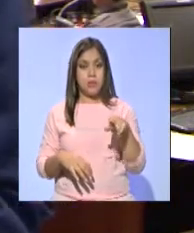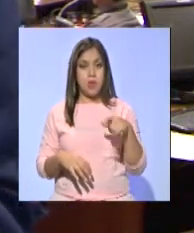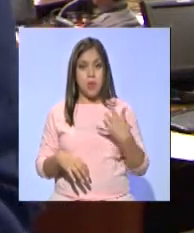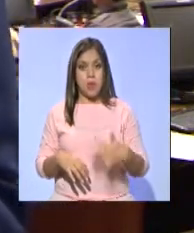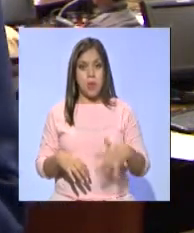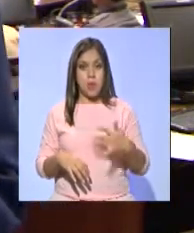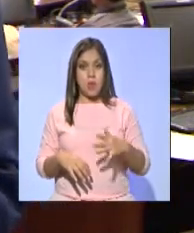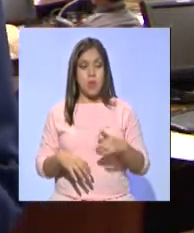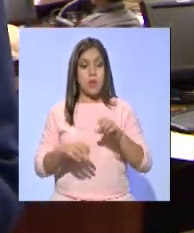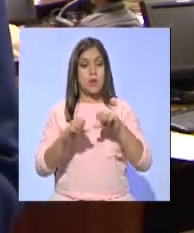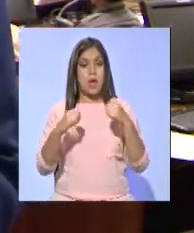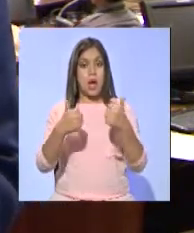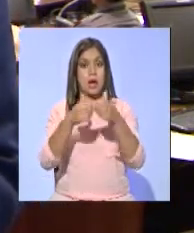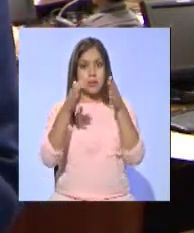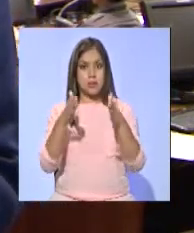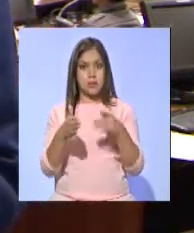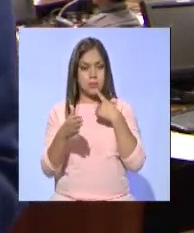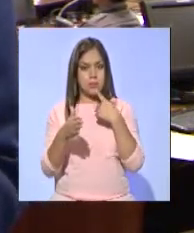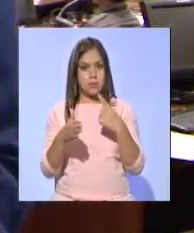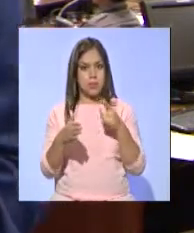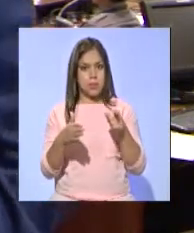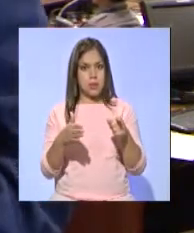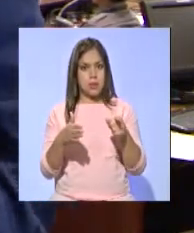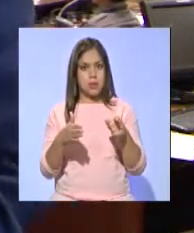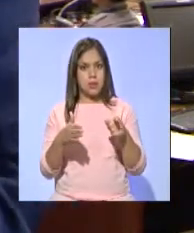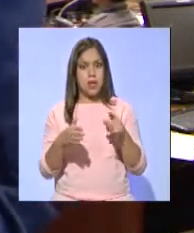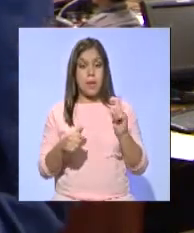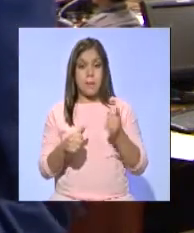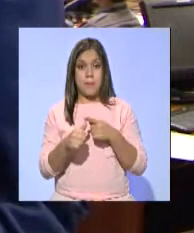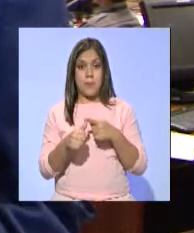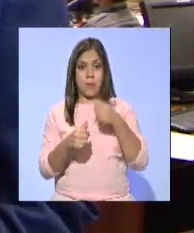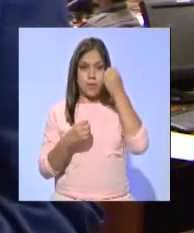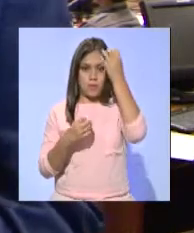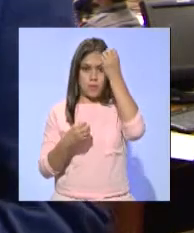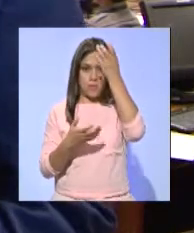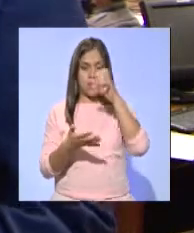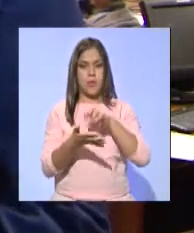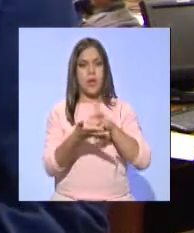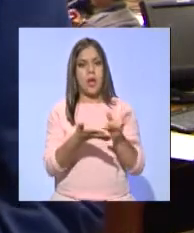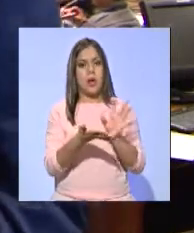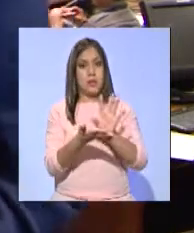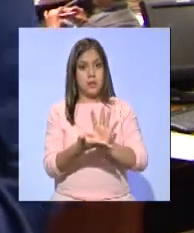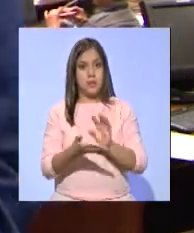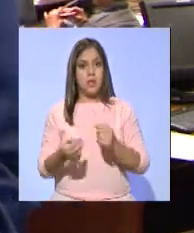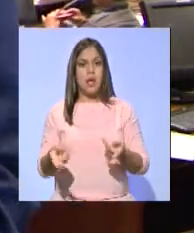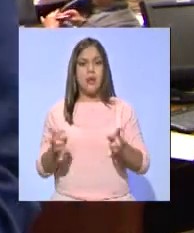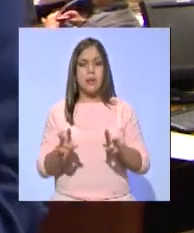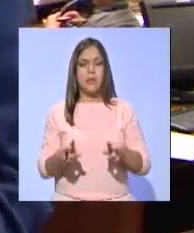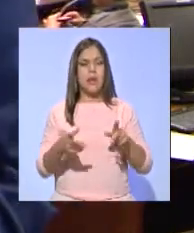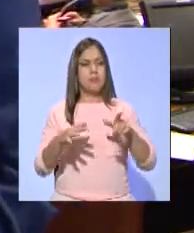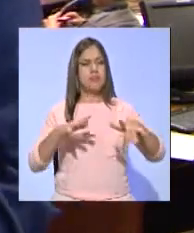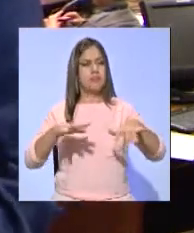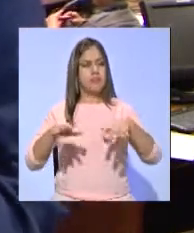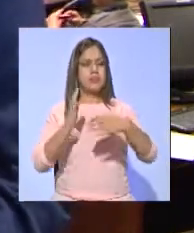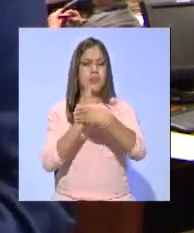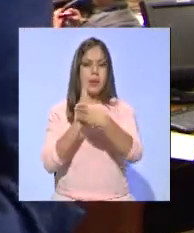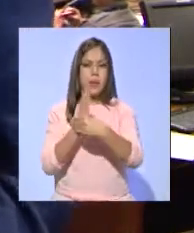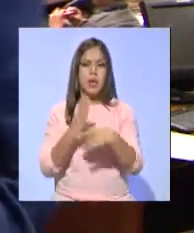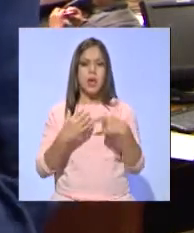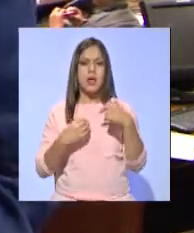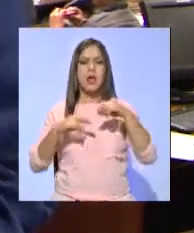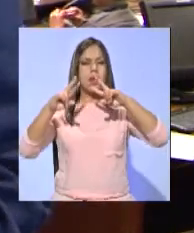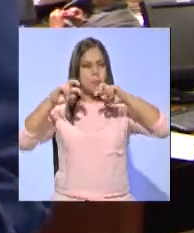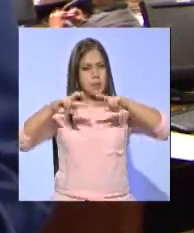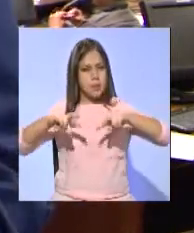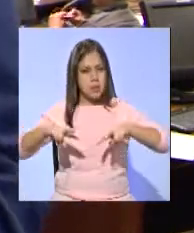que tiene un asambleísta, porque la idea de esto es, primero, dar a conocer el trabajo de la asamblea, segundo, que ellos también desarrollen habilidades de tolerancia, de